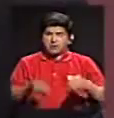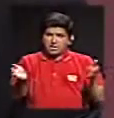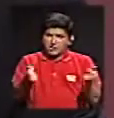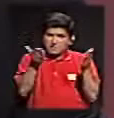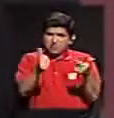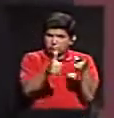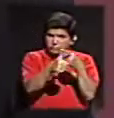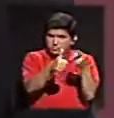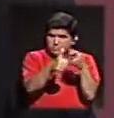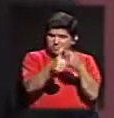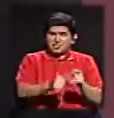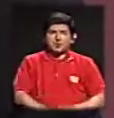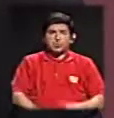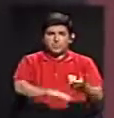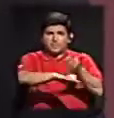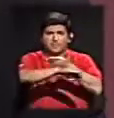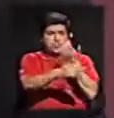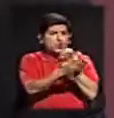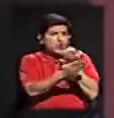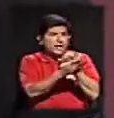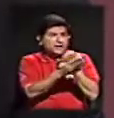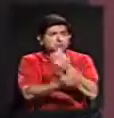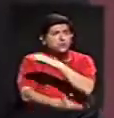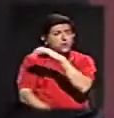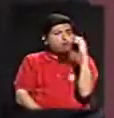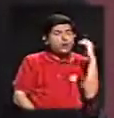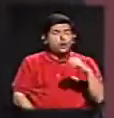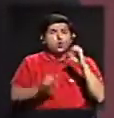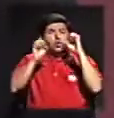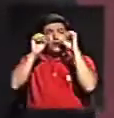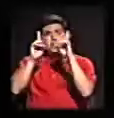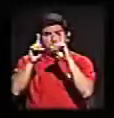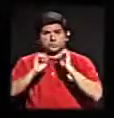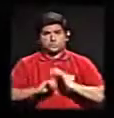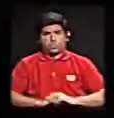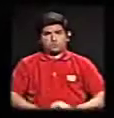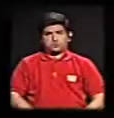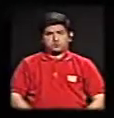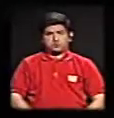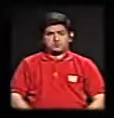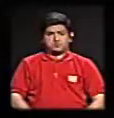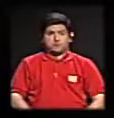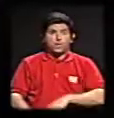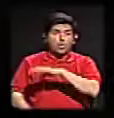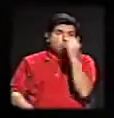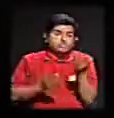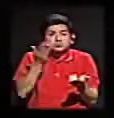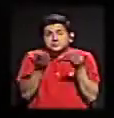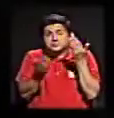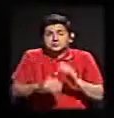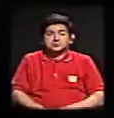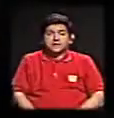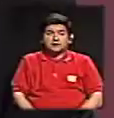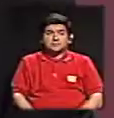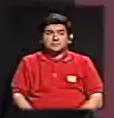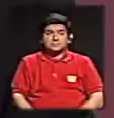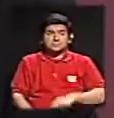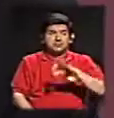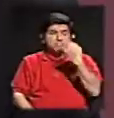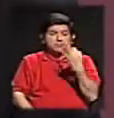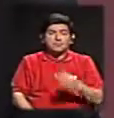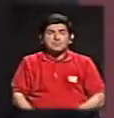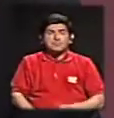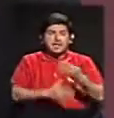primero del crecimiento económico, o la educación, o las medidas de redistribución de